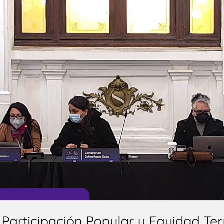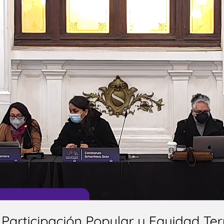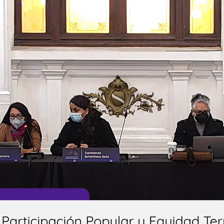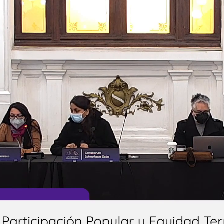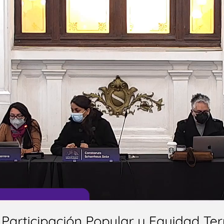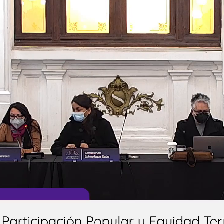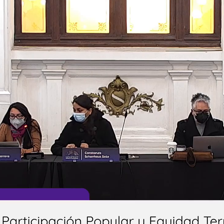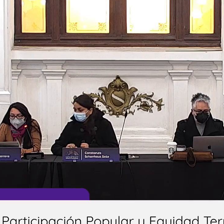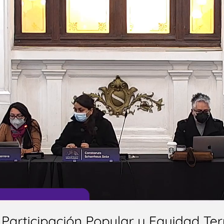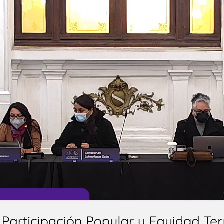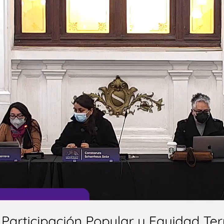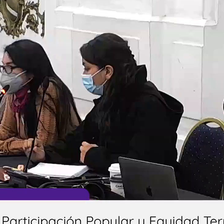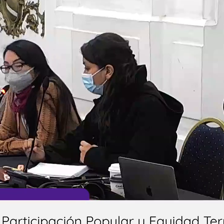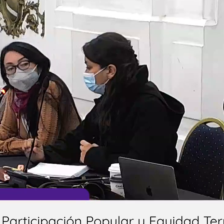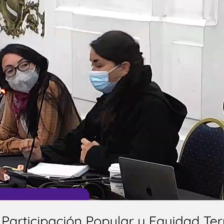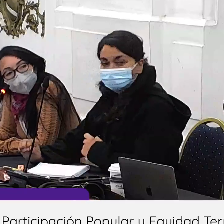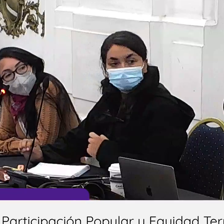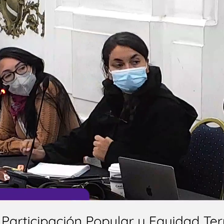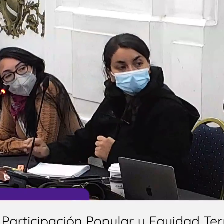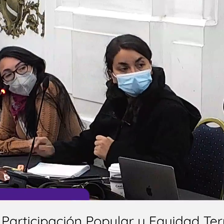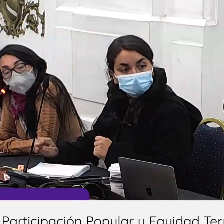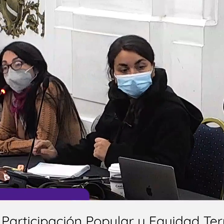No, al parecer no.